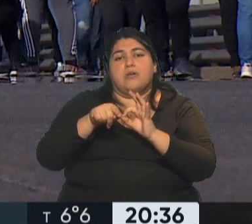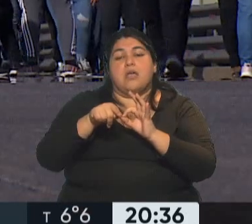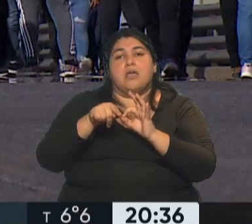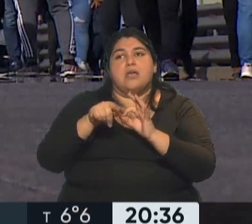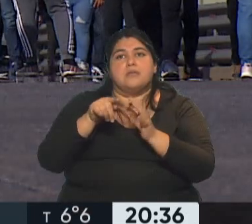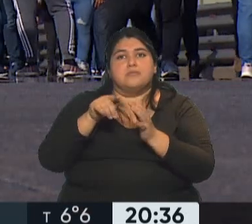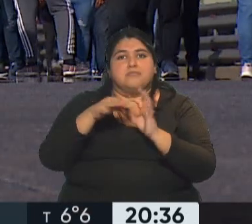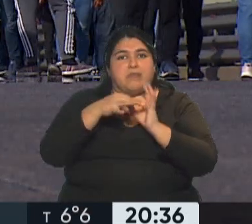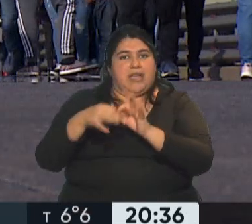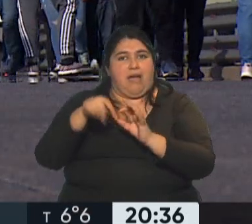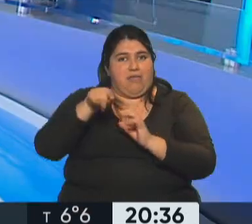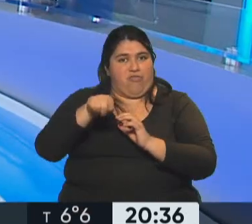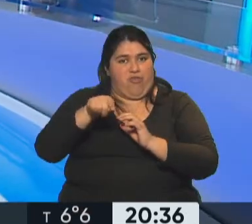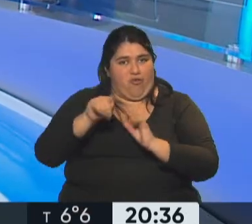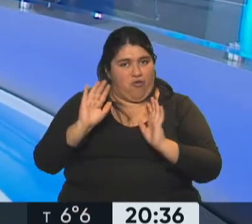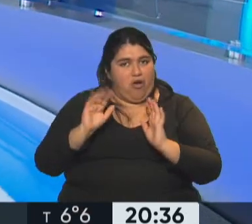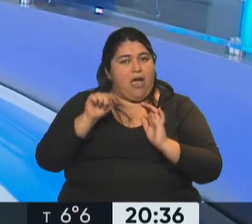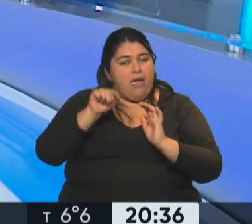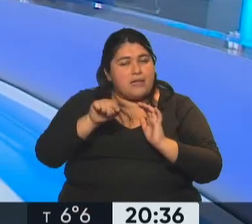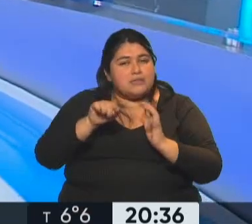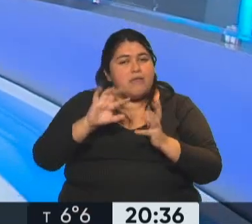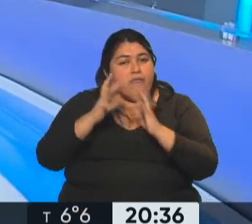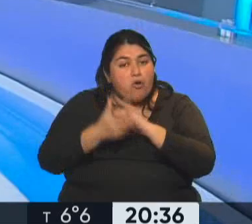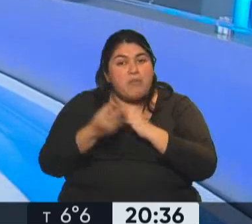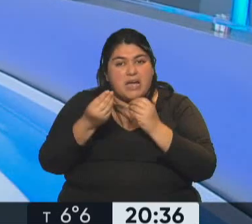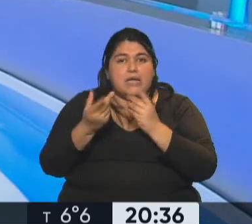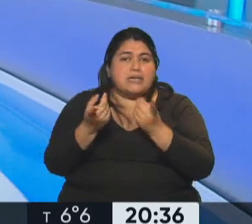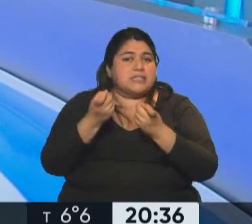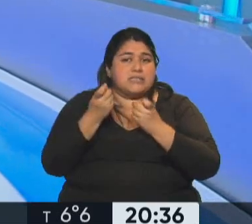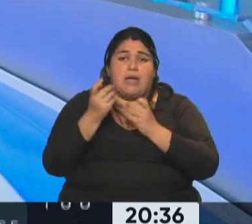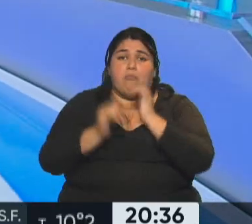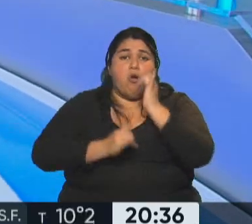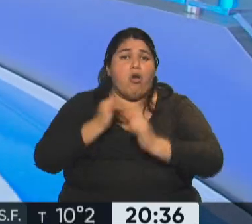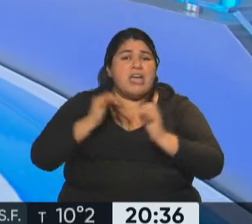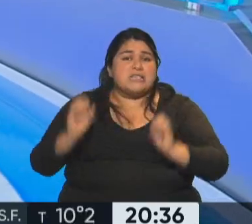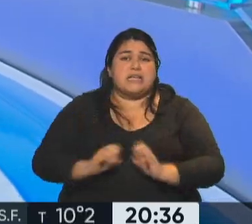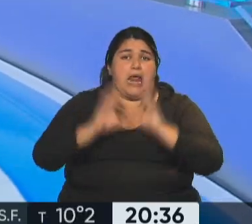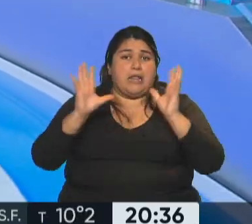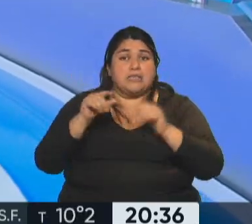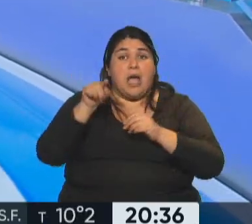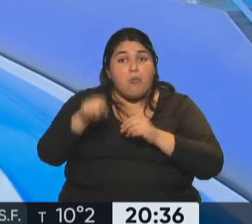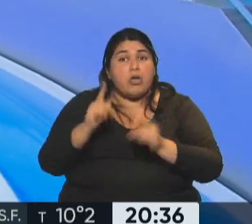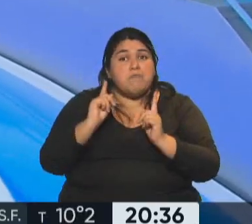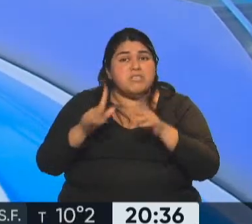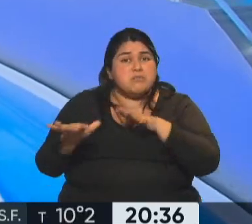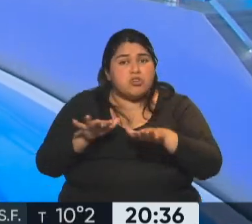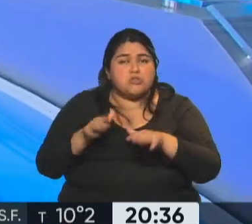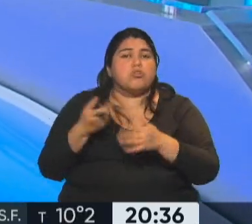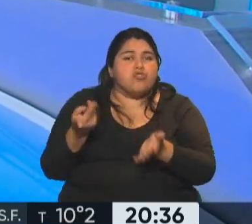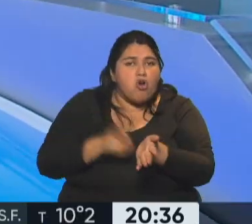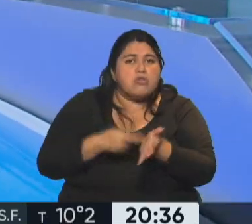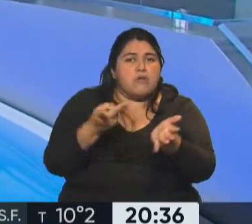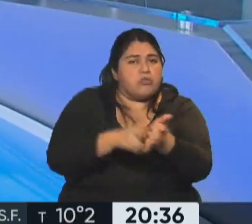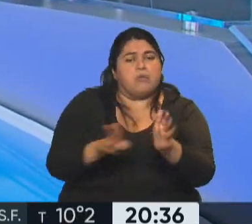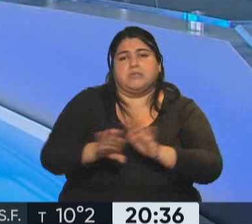en realidad aquí hay una necesidad de que esto se esclarezca porque si no se va a repetir y esto es lo que no queremos precisamente. Y ya